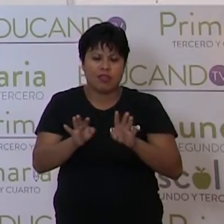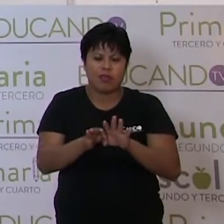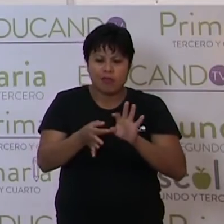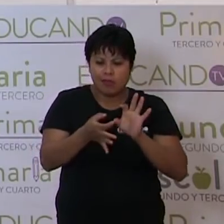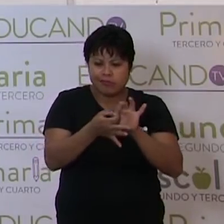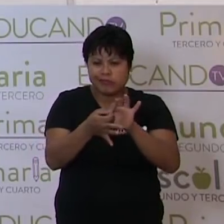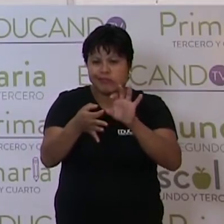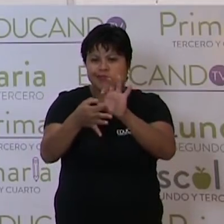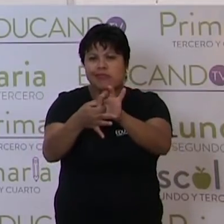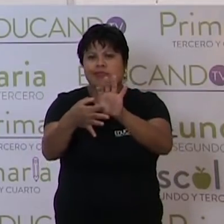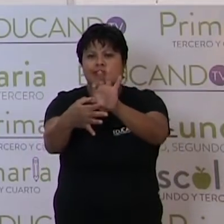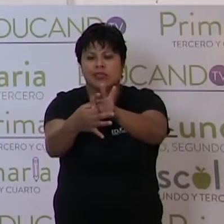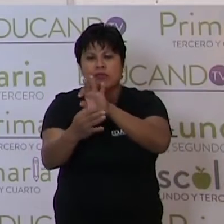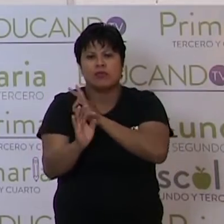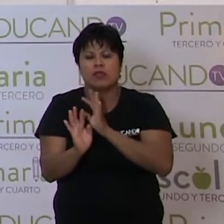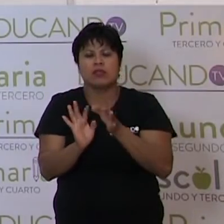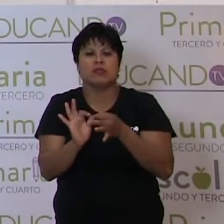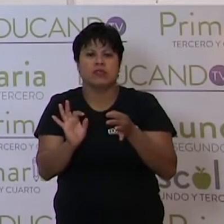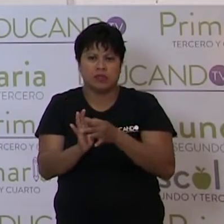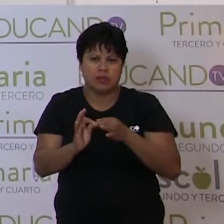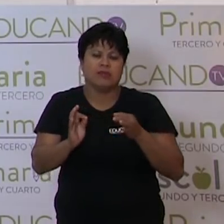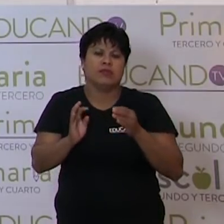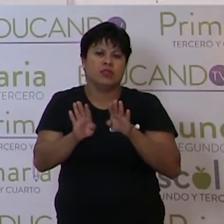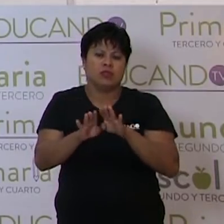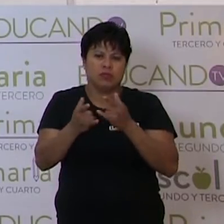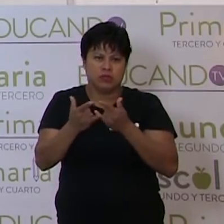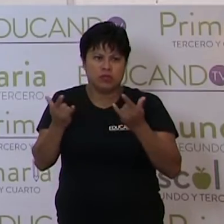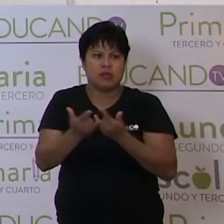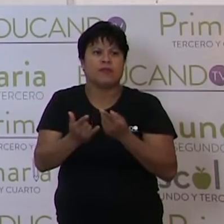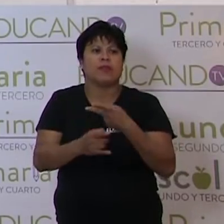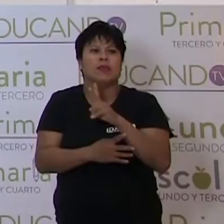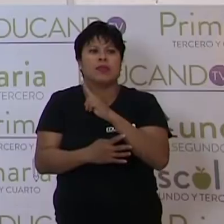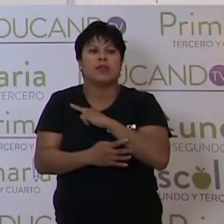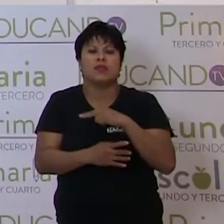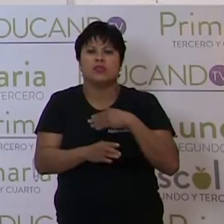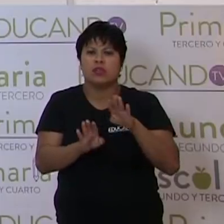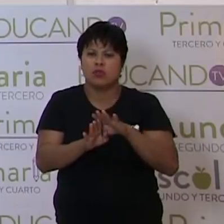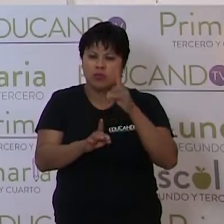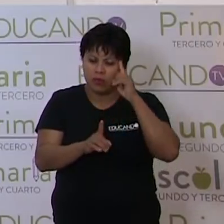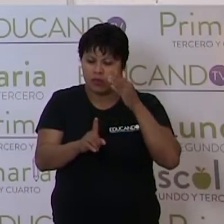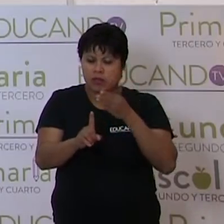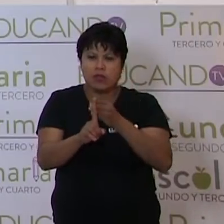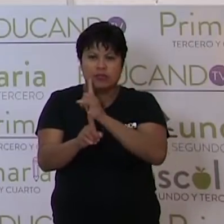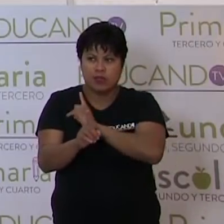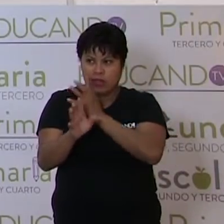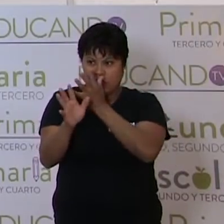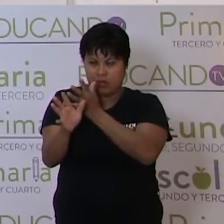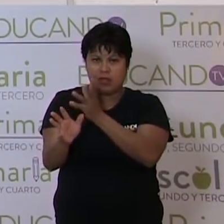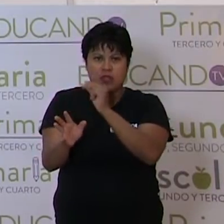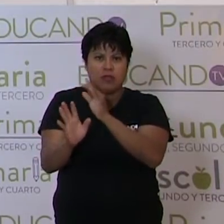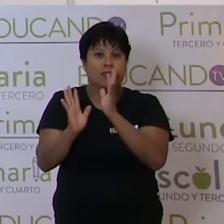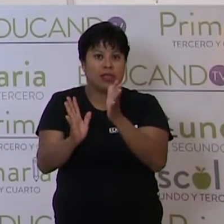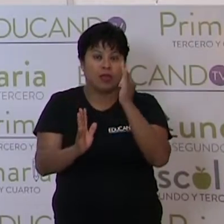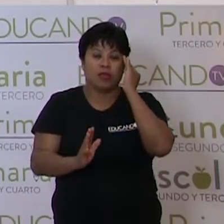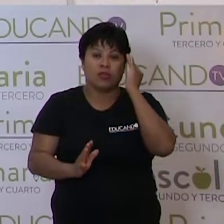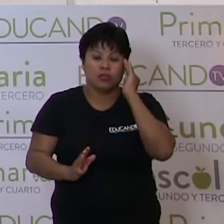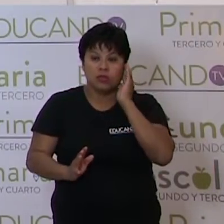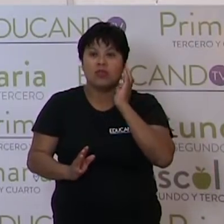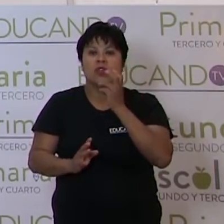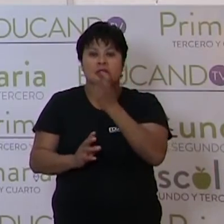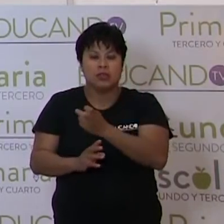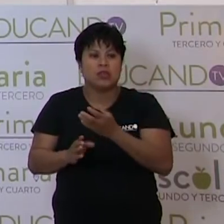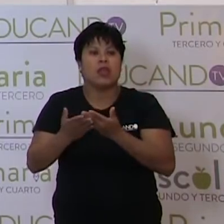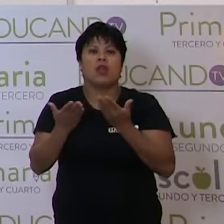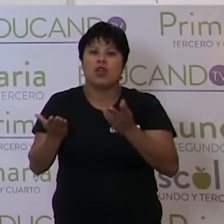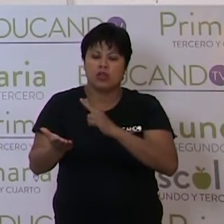hilando, a ir contando una narración. Pero nuestro objetivo de hoy no se queda ahí. Ya conocimos estas, ahora vamos